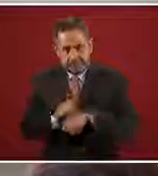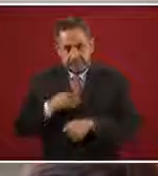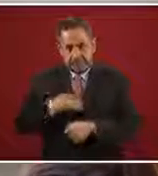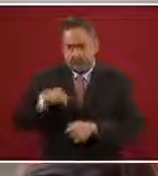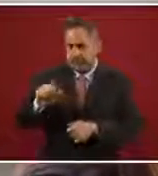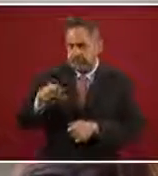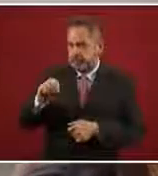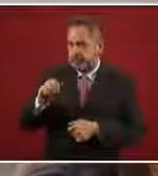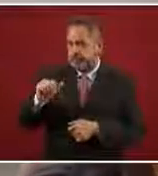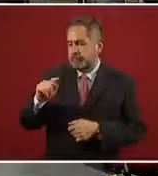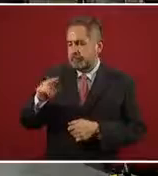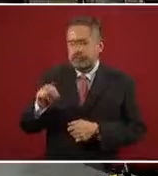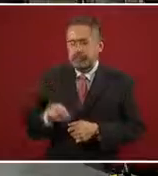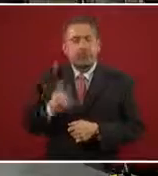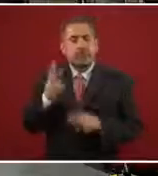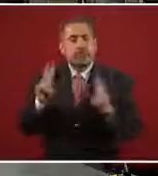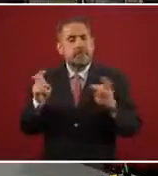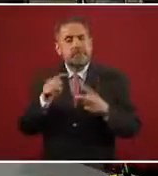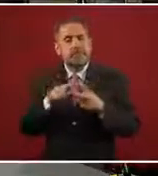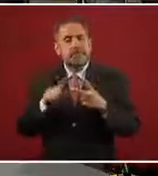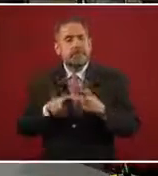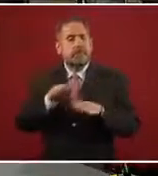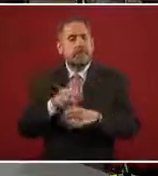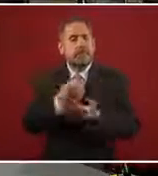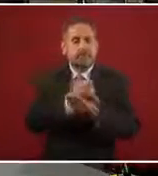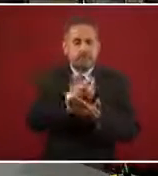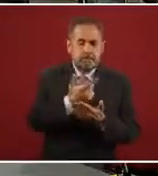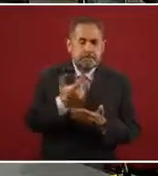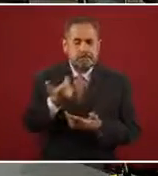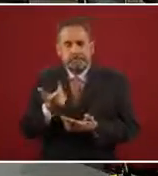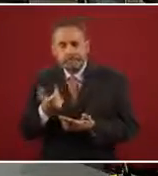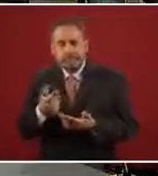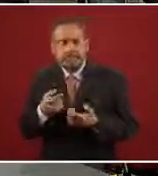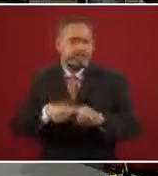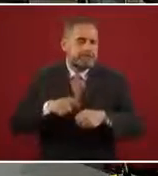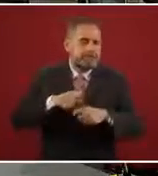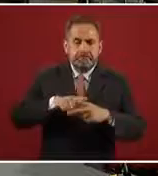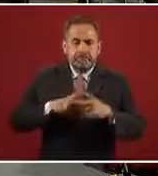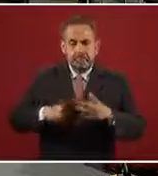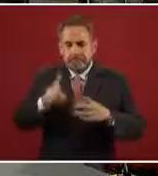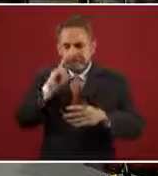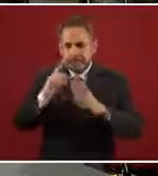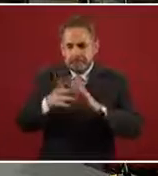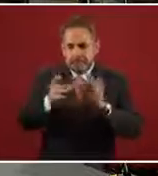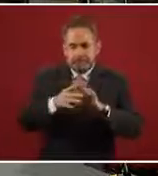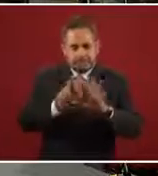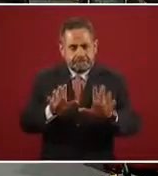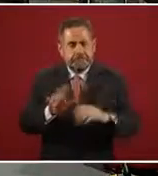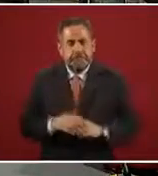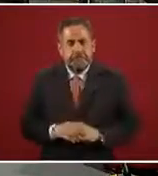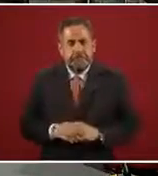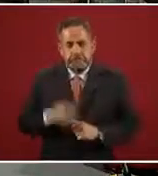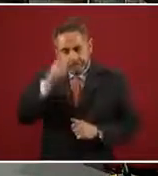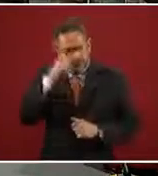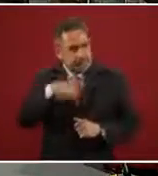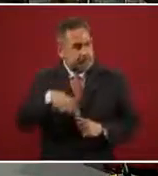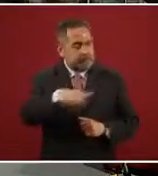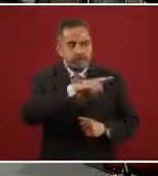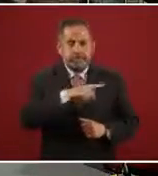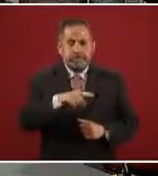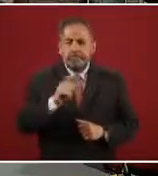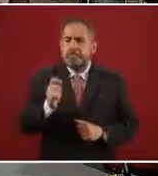del diario Bajo Palabra. Dos temas sobre economía y finanzas sociales para los descamisados y obviamente los de abajo.